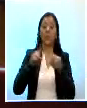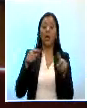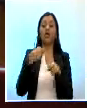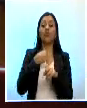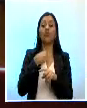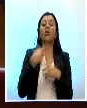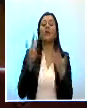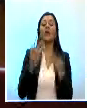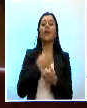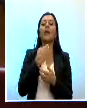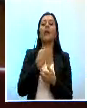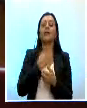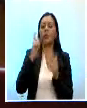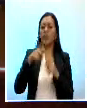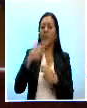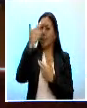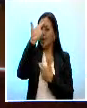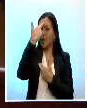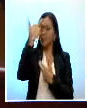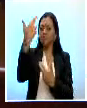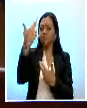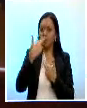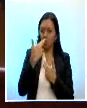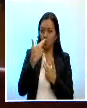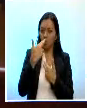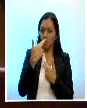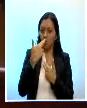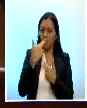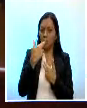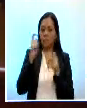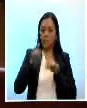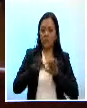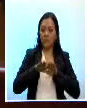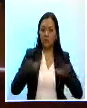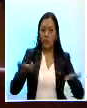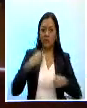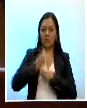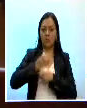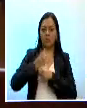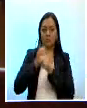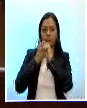que exigimos que se respete la estabilidad laboral.